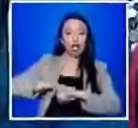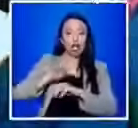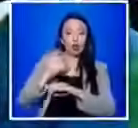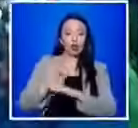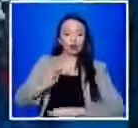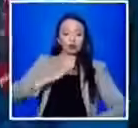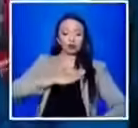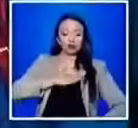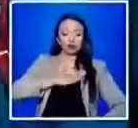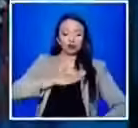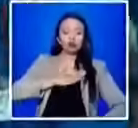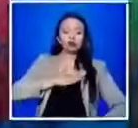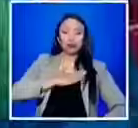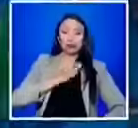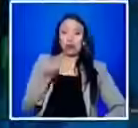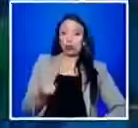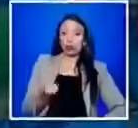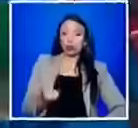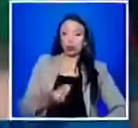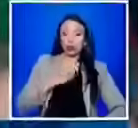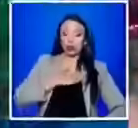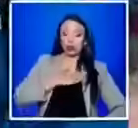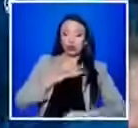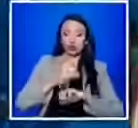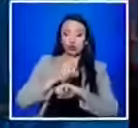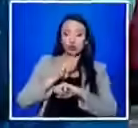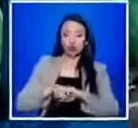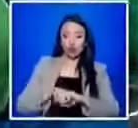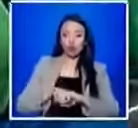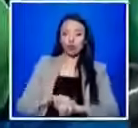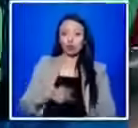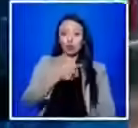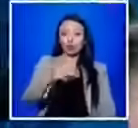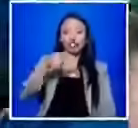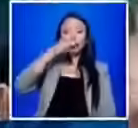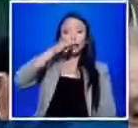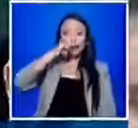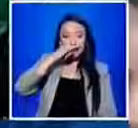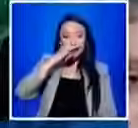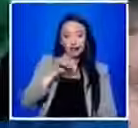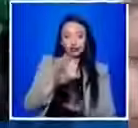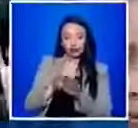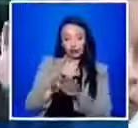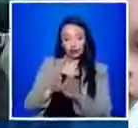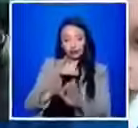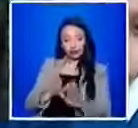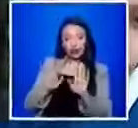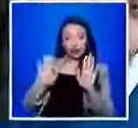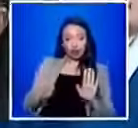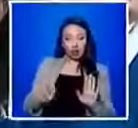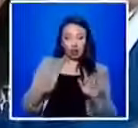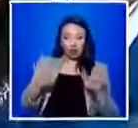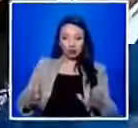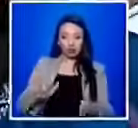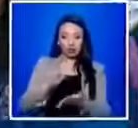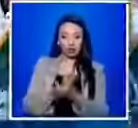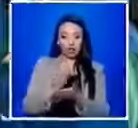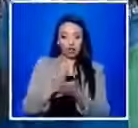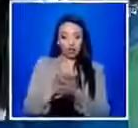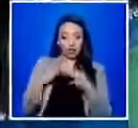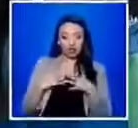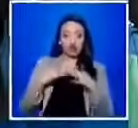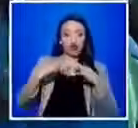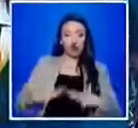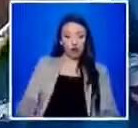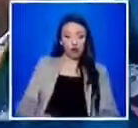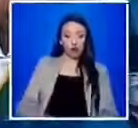educativa presente aquí, el himno nacional del Ecuador. Eso se les pide a los niños que guarden distancia, que ya se pongan formalitos